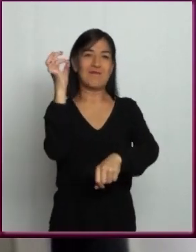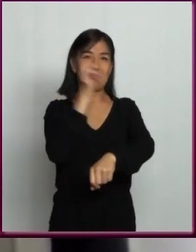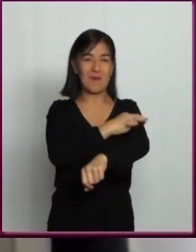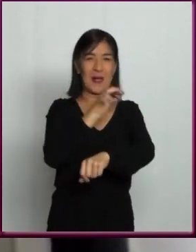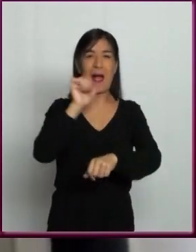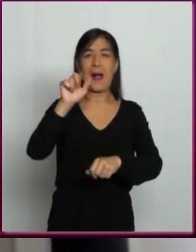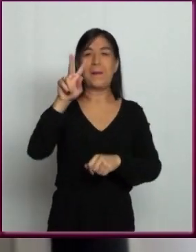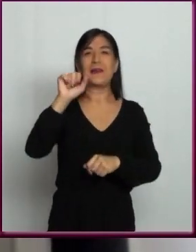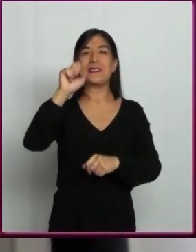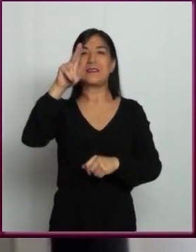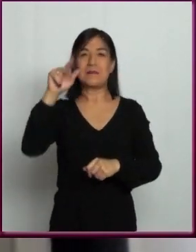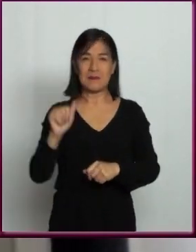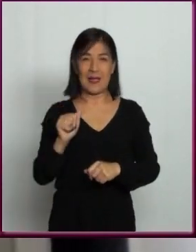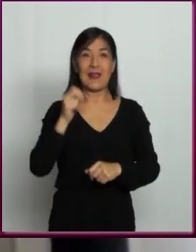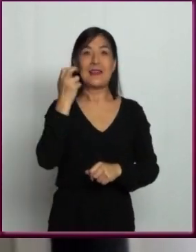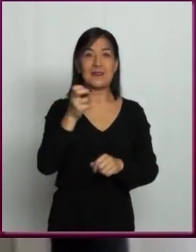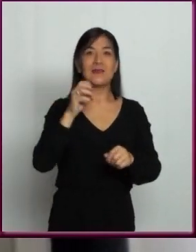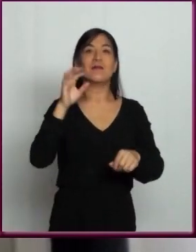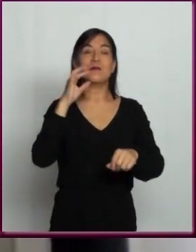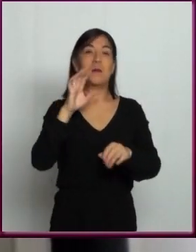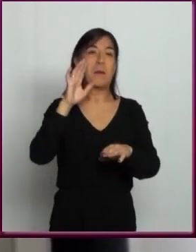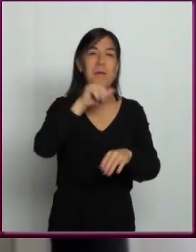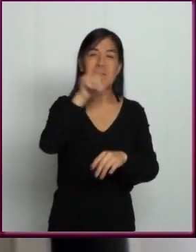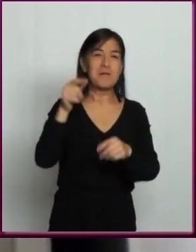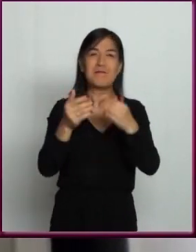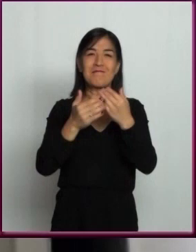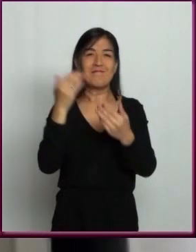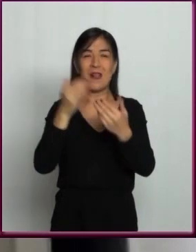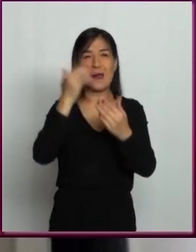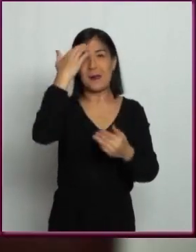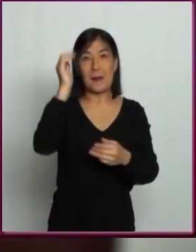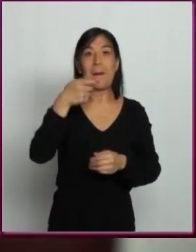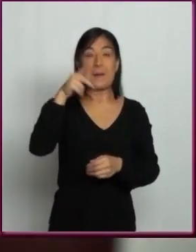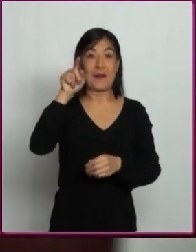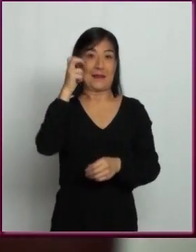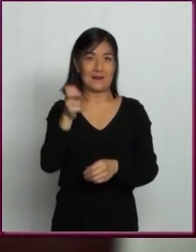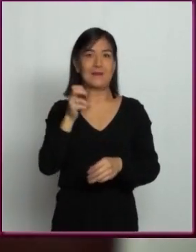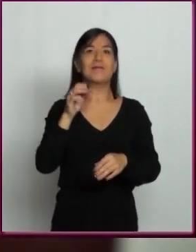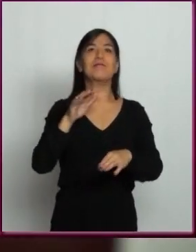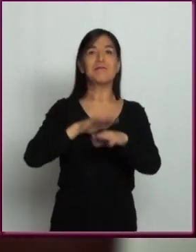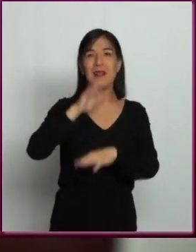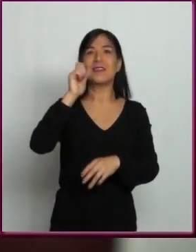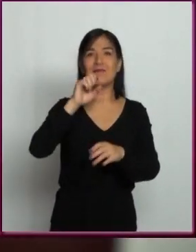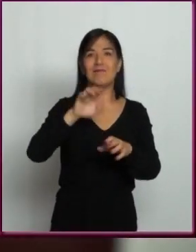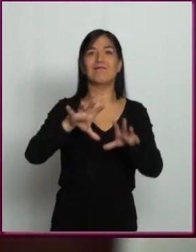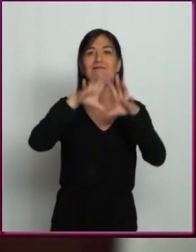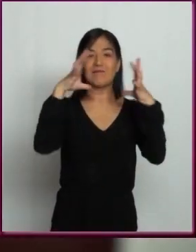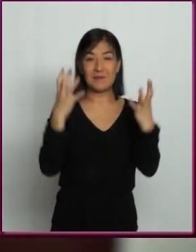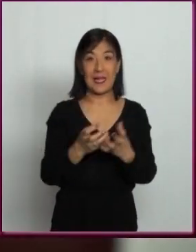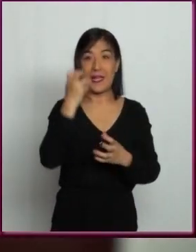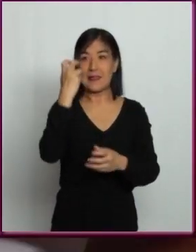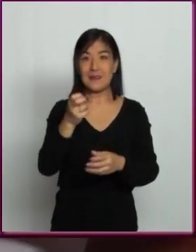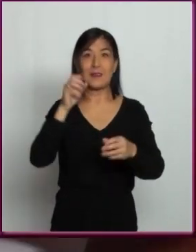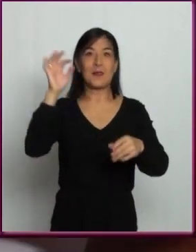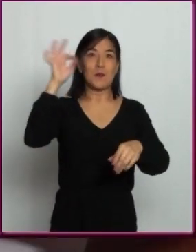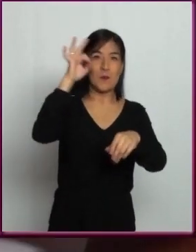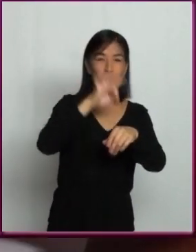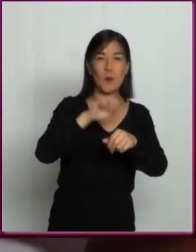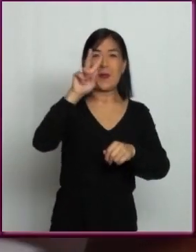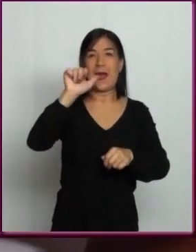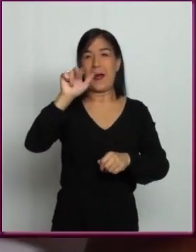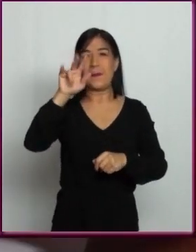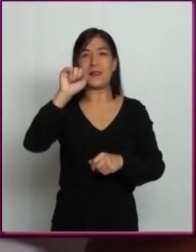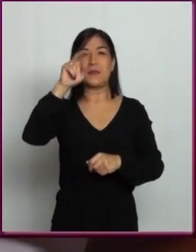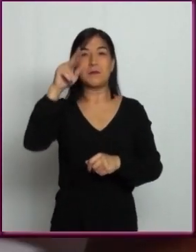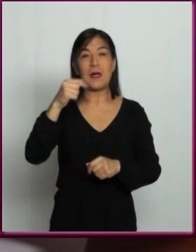poco conocido, sin embargo, es uno de los grupos de animales más ricos en especies en el planeta. Y estas especies